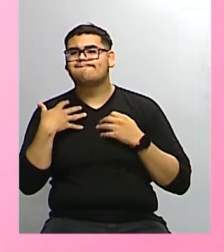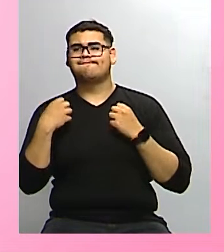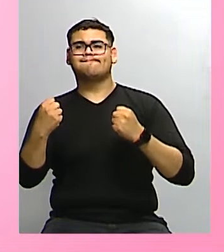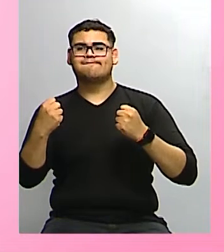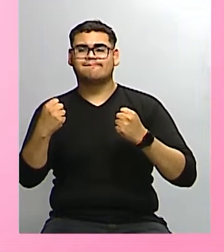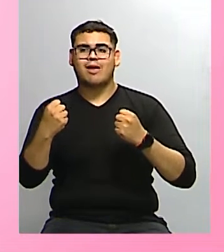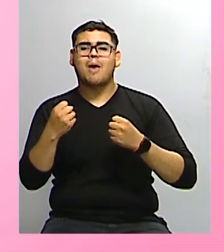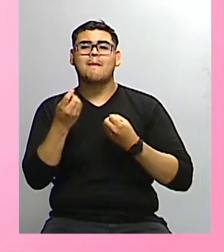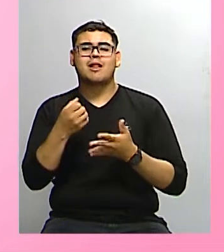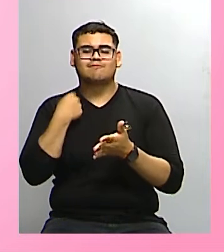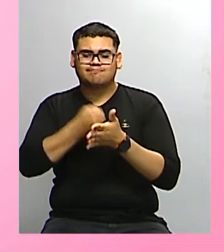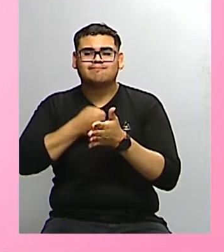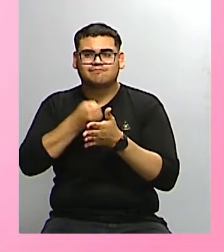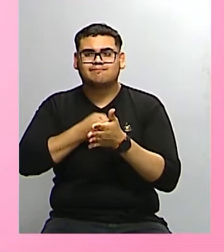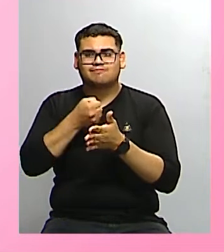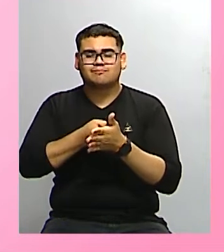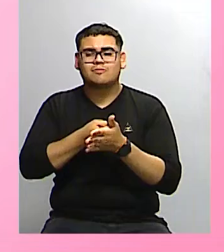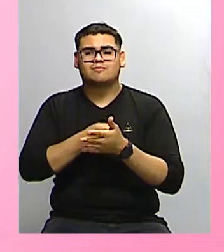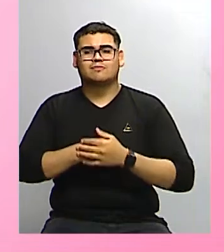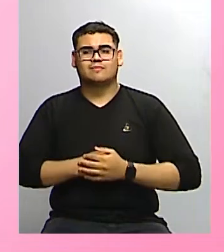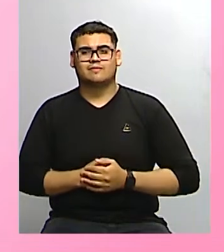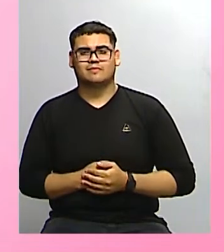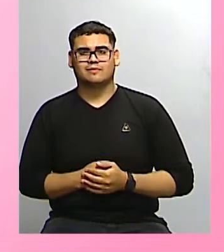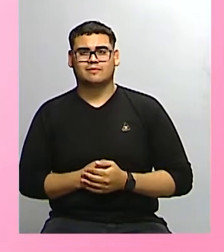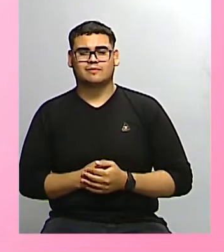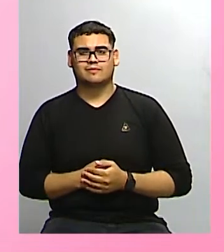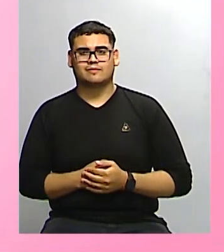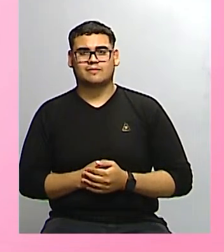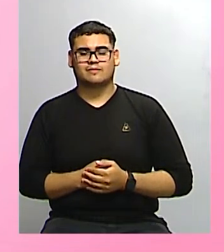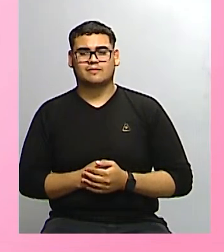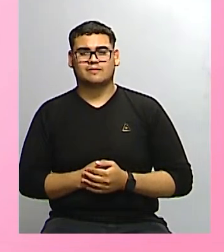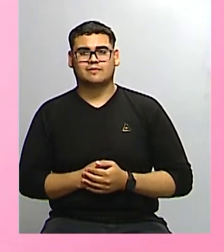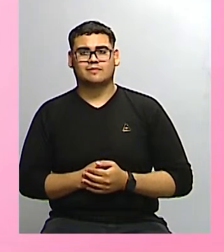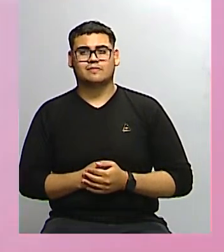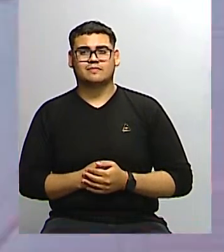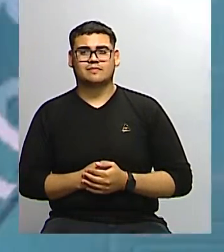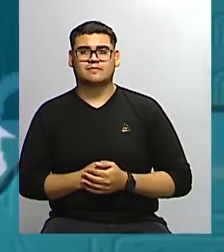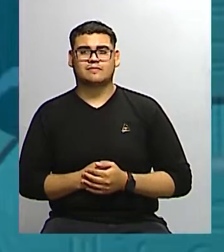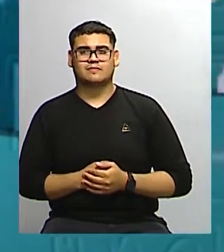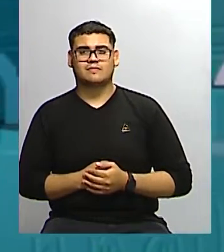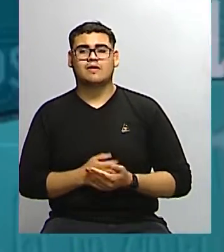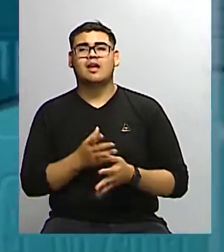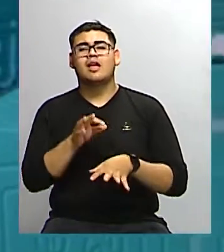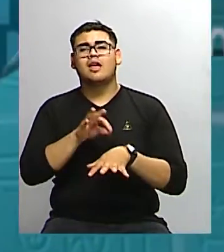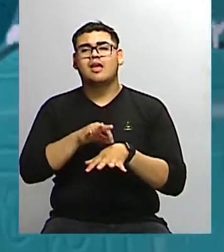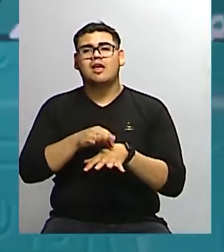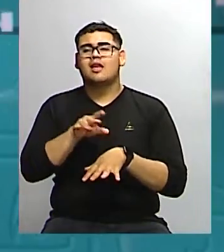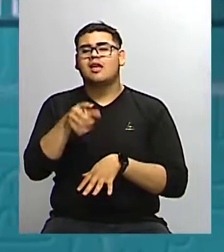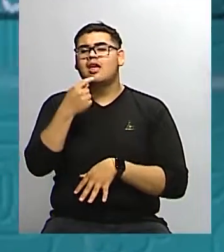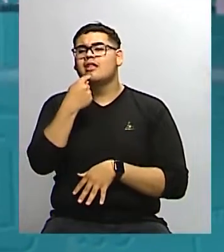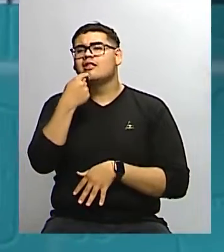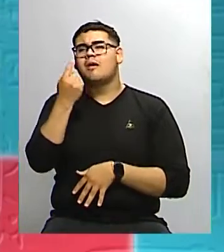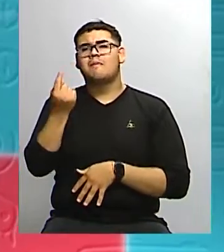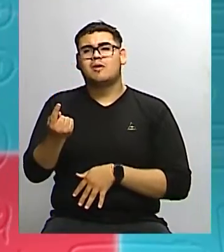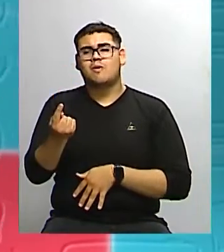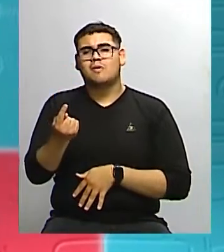enfrentar esta problemática. Doctor, lo voy a preguntar desde el lugar de tal vez el poco conocimiento que puede tener